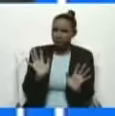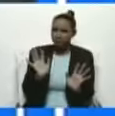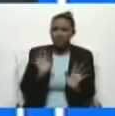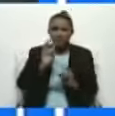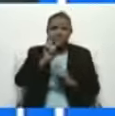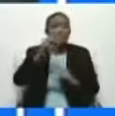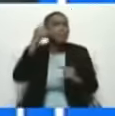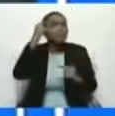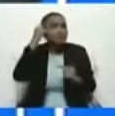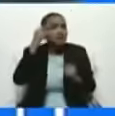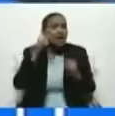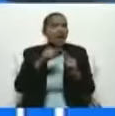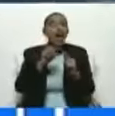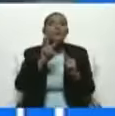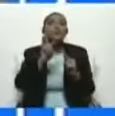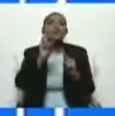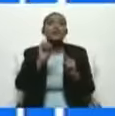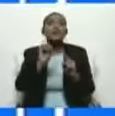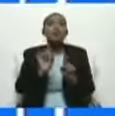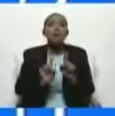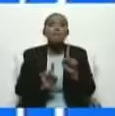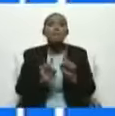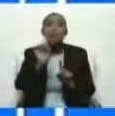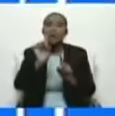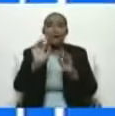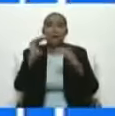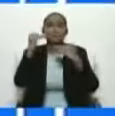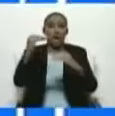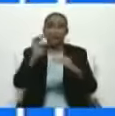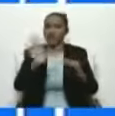Dentro de 3 días, cuando llega a 30, se para.